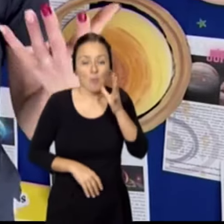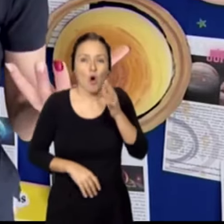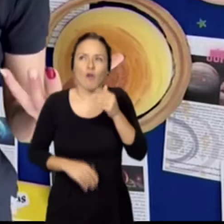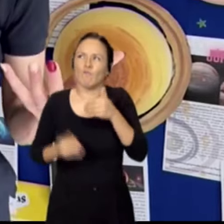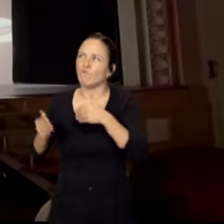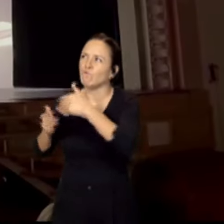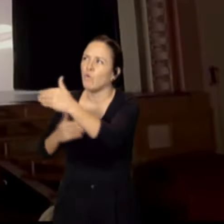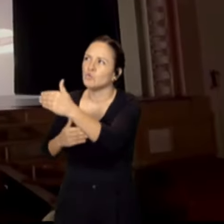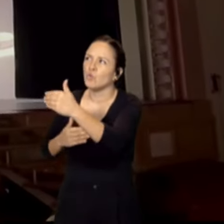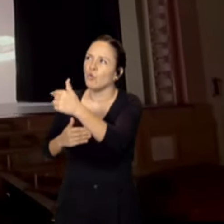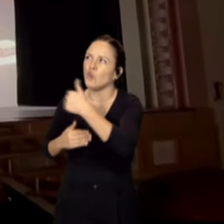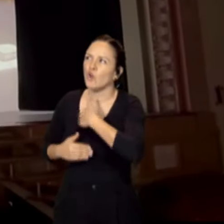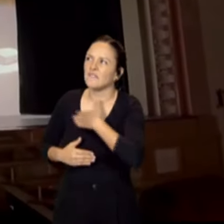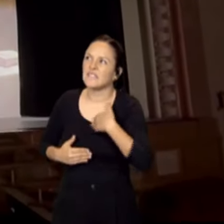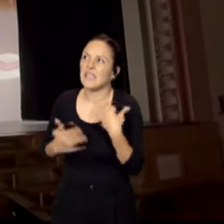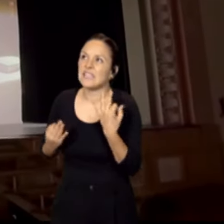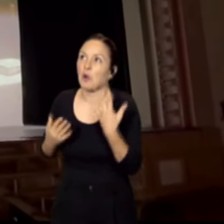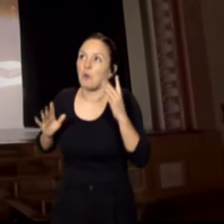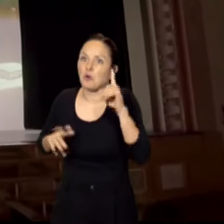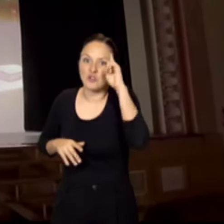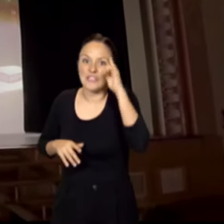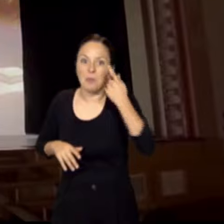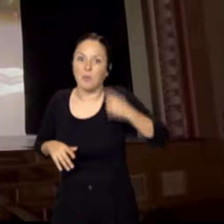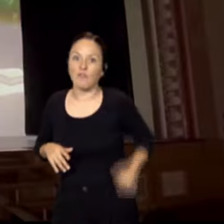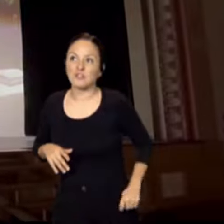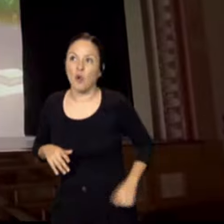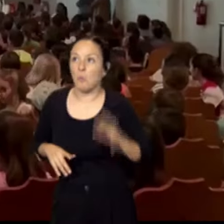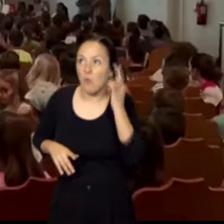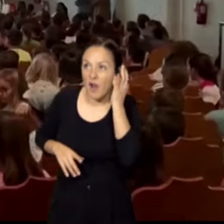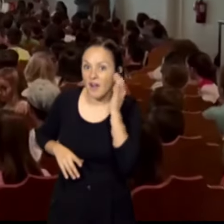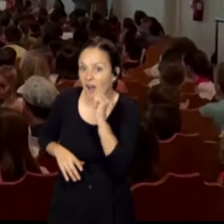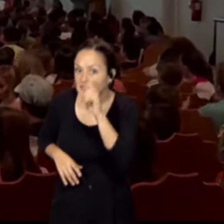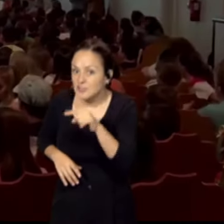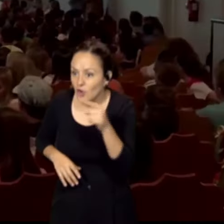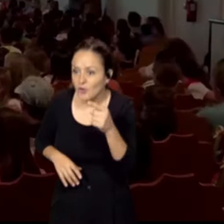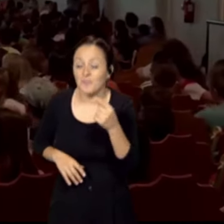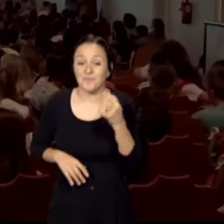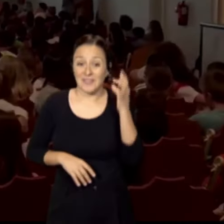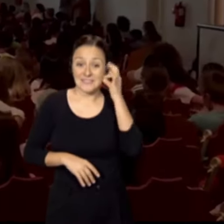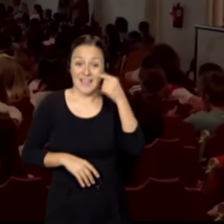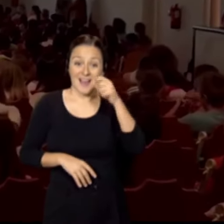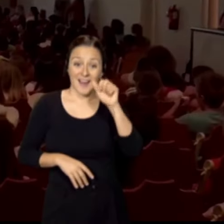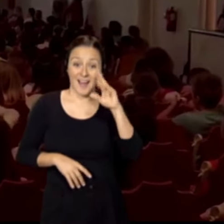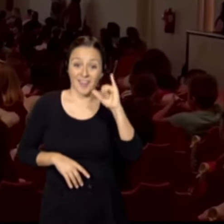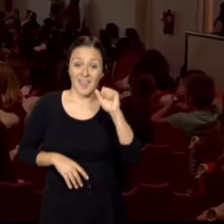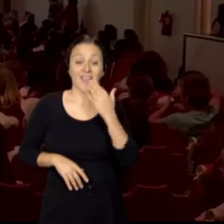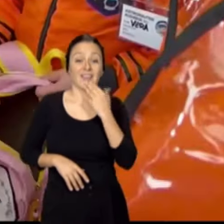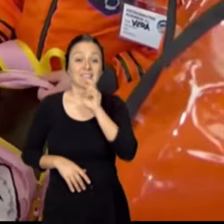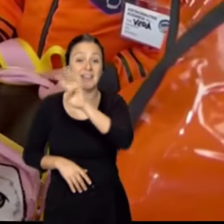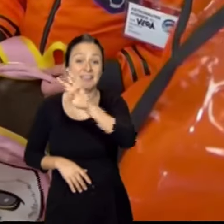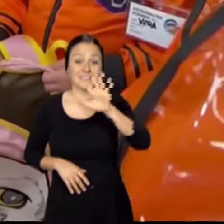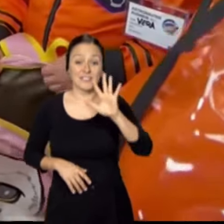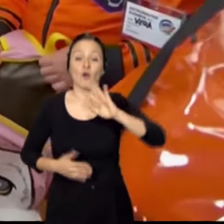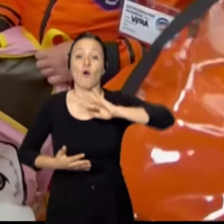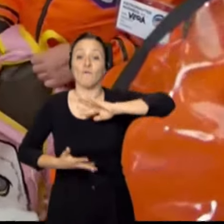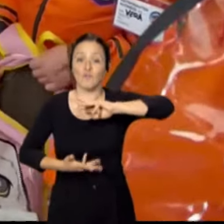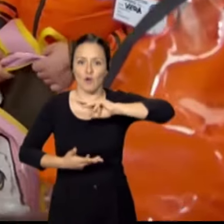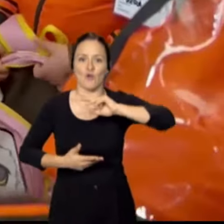convertirte en algo de mayor que ni siquiera sabes que existe o que no has visto en tu día a día 5 años y es bióloga